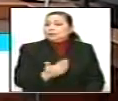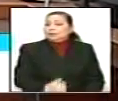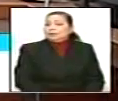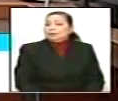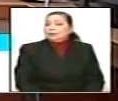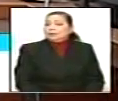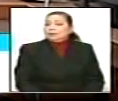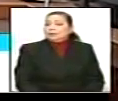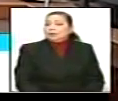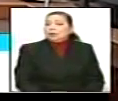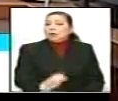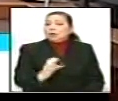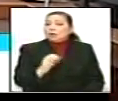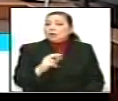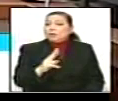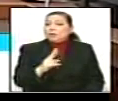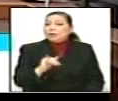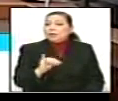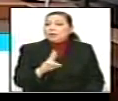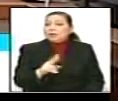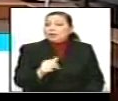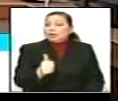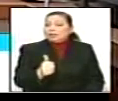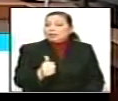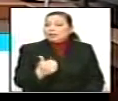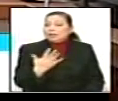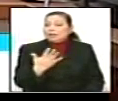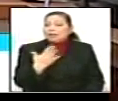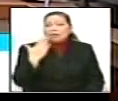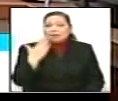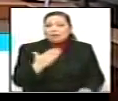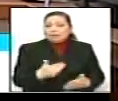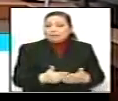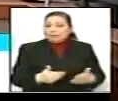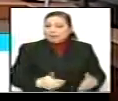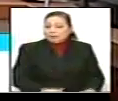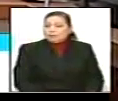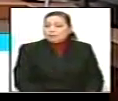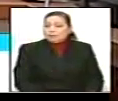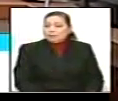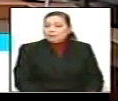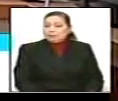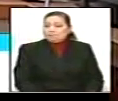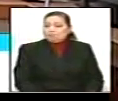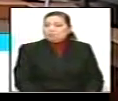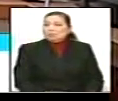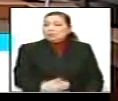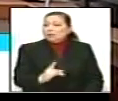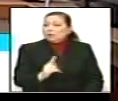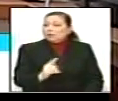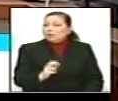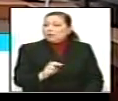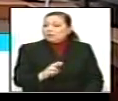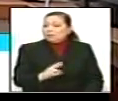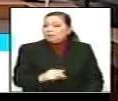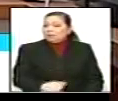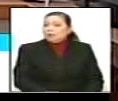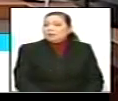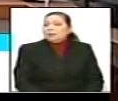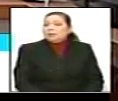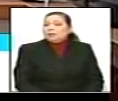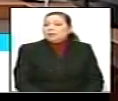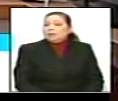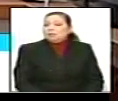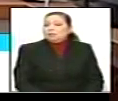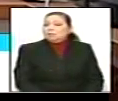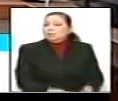que la Contraloría de la República ingresara 10 días a Autodema. Iniciaba el gobernador regional su gestión. ¿Y